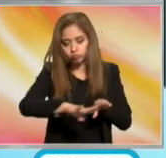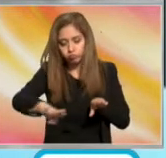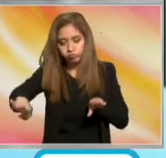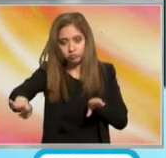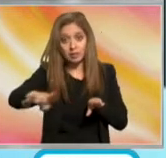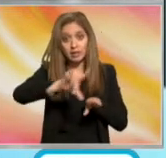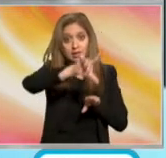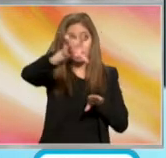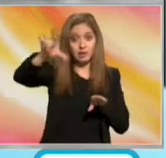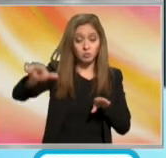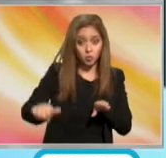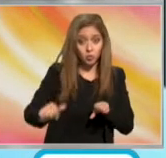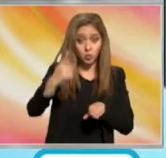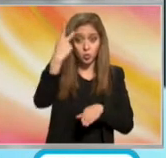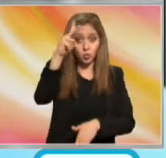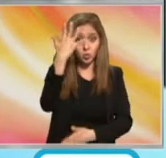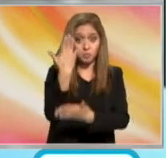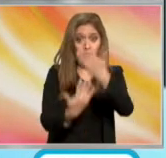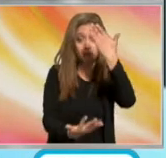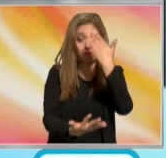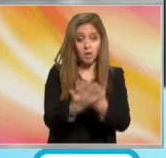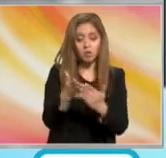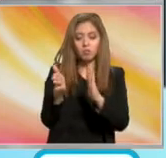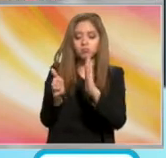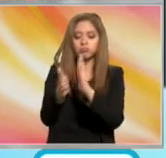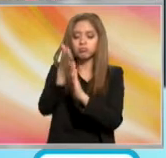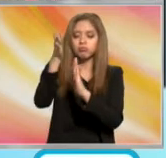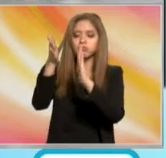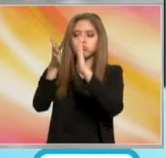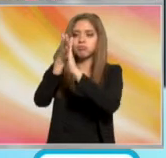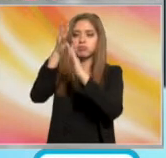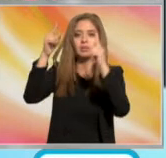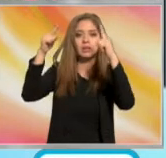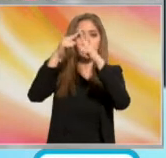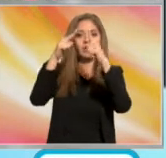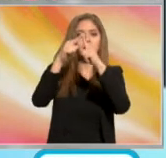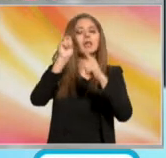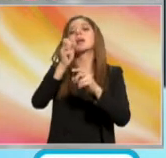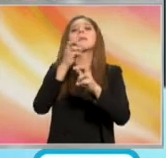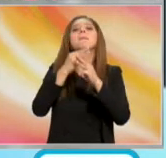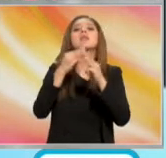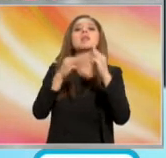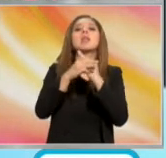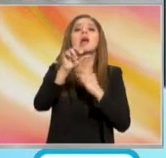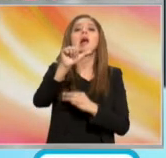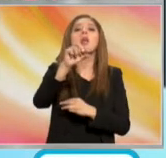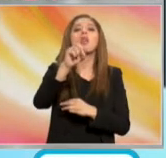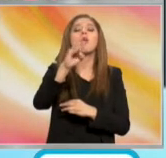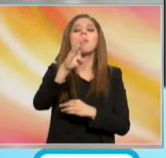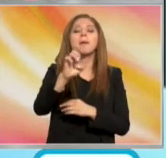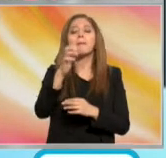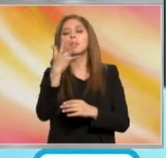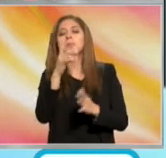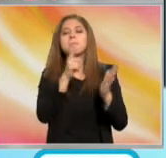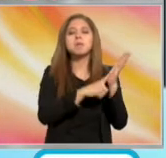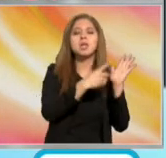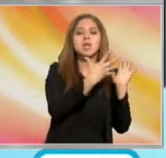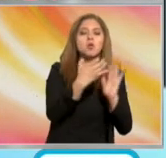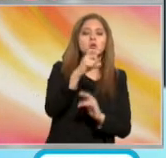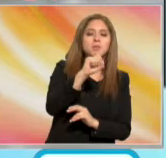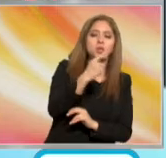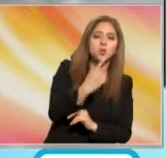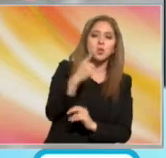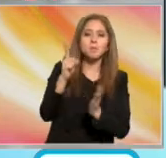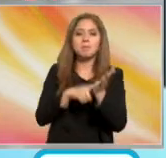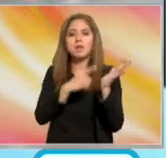después de eso empezó con sus propias manos a construir una pequeña capilla de adobe Ya. entre 1521 y 1522.